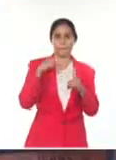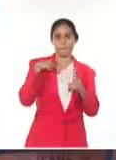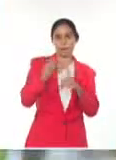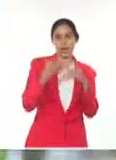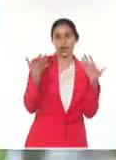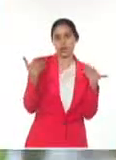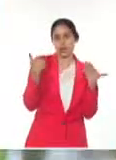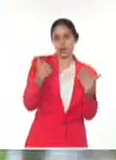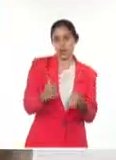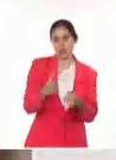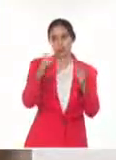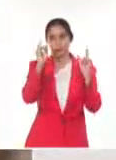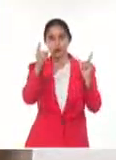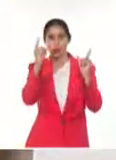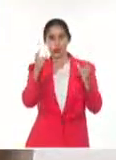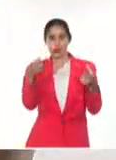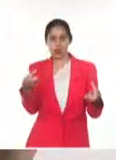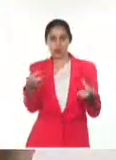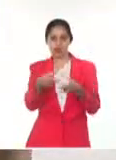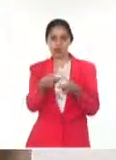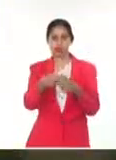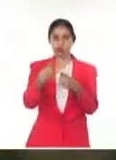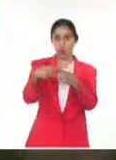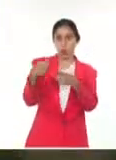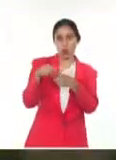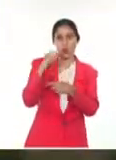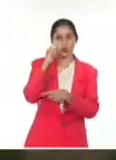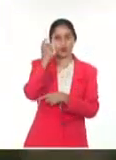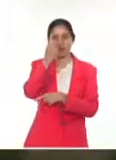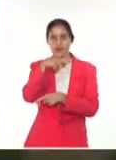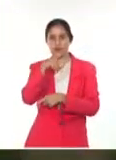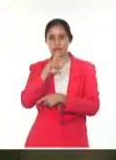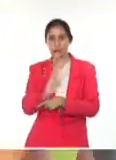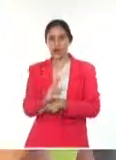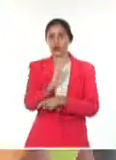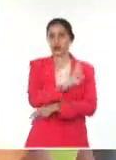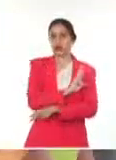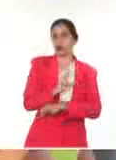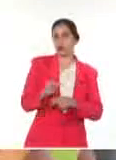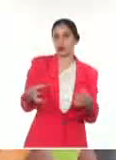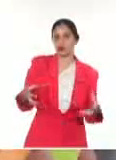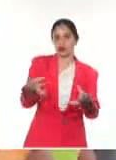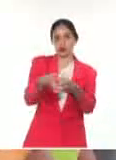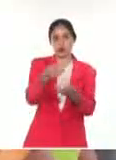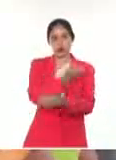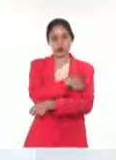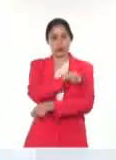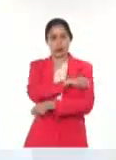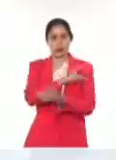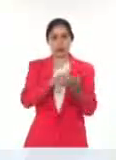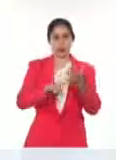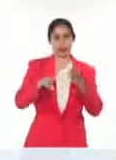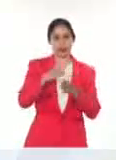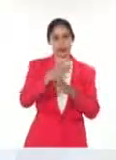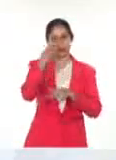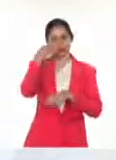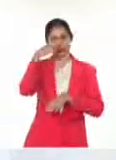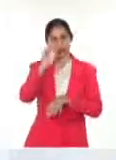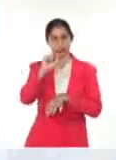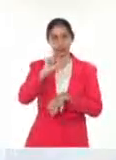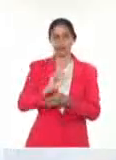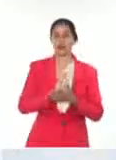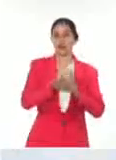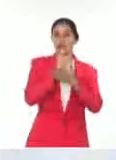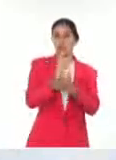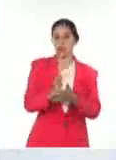organizaciones políticas y de masas, combatientes de la revolución y una representación del pueblo santiaguero. Para el patriota cubano,